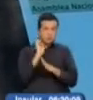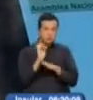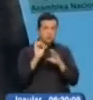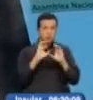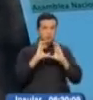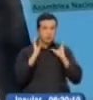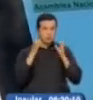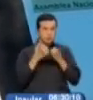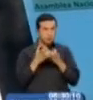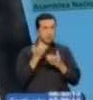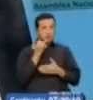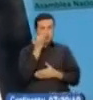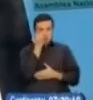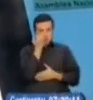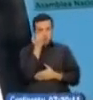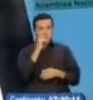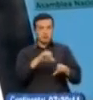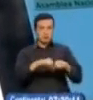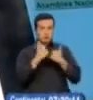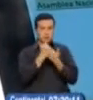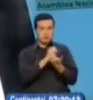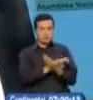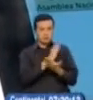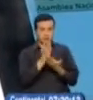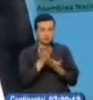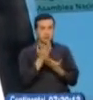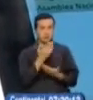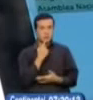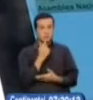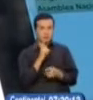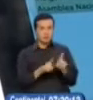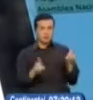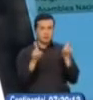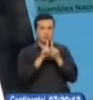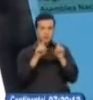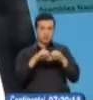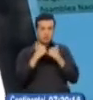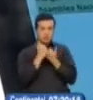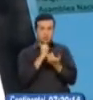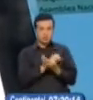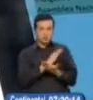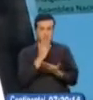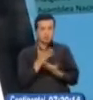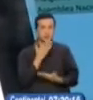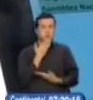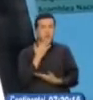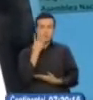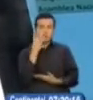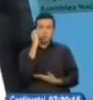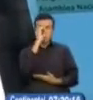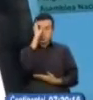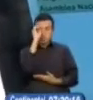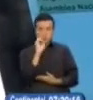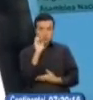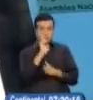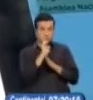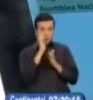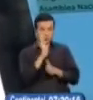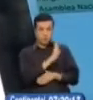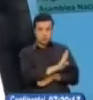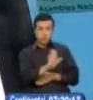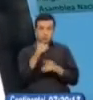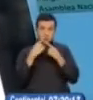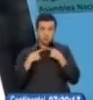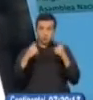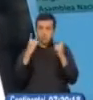organizaciones campesinas e indígenas, Asamblea Nacional. Mencionemos los datos de la Asamblea Nacional. Un 4% de los ecuatorianos dicen